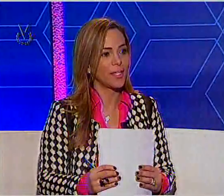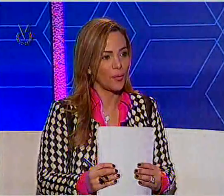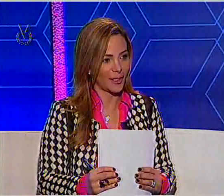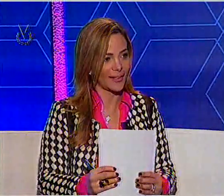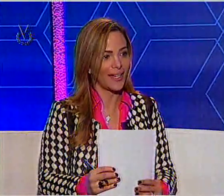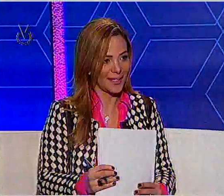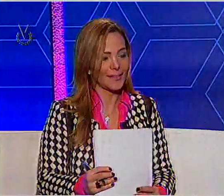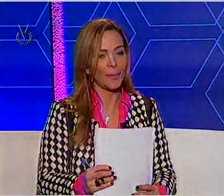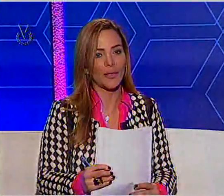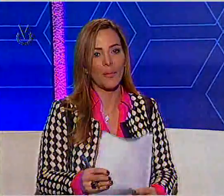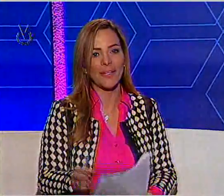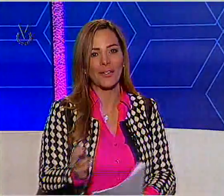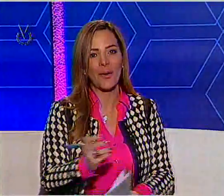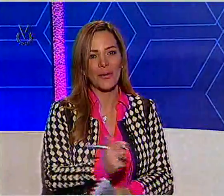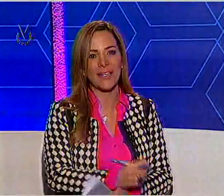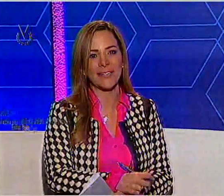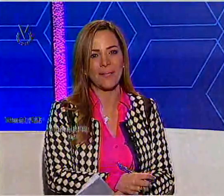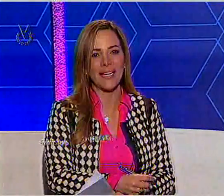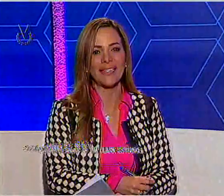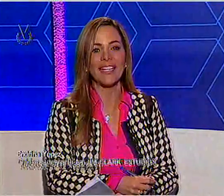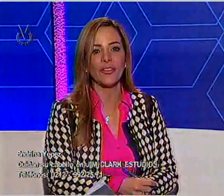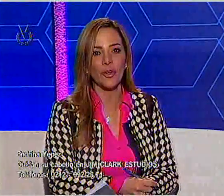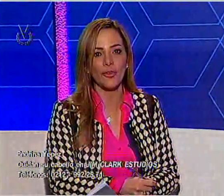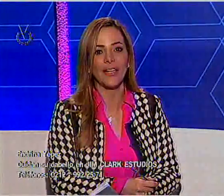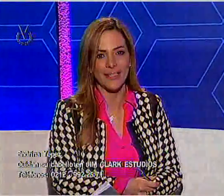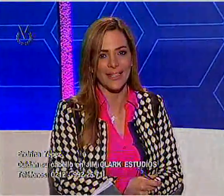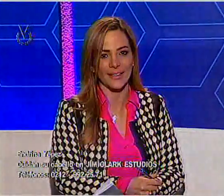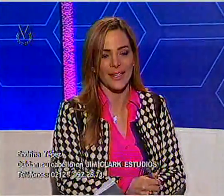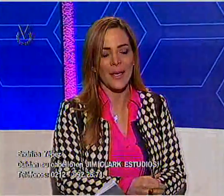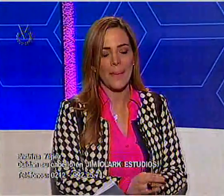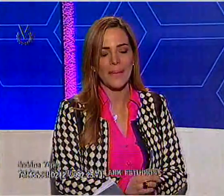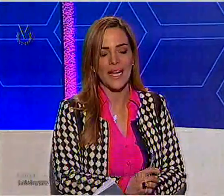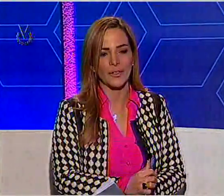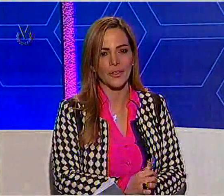Acción Democrática. Gracias por acompañarnos a ustedes también. Que tengan todos feliz tarde. Milagros.